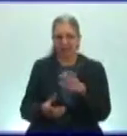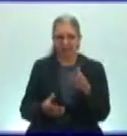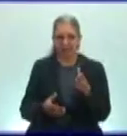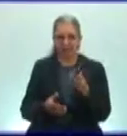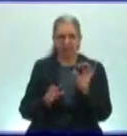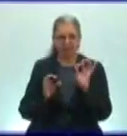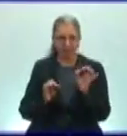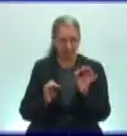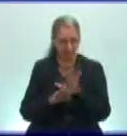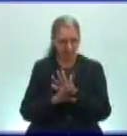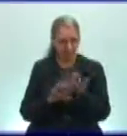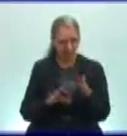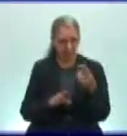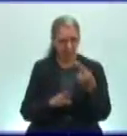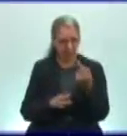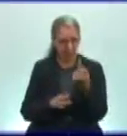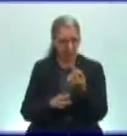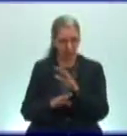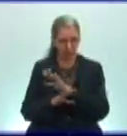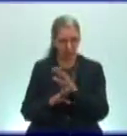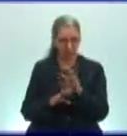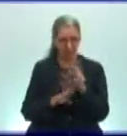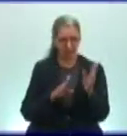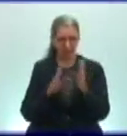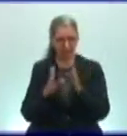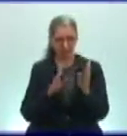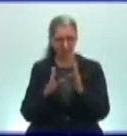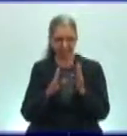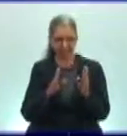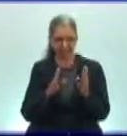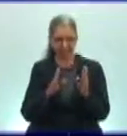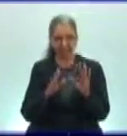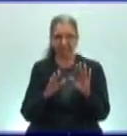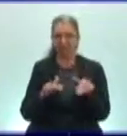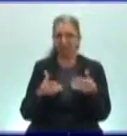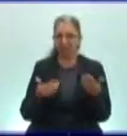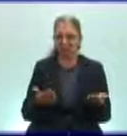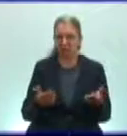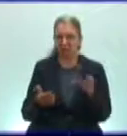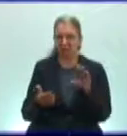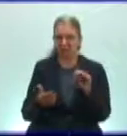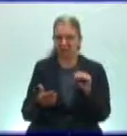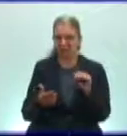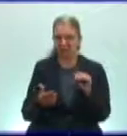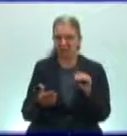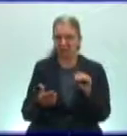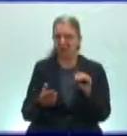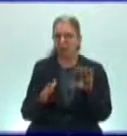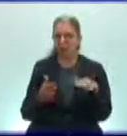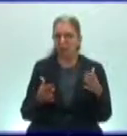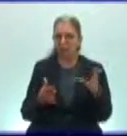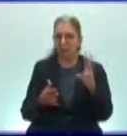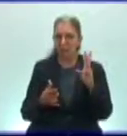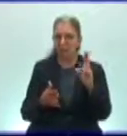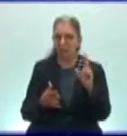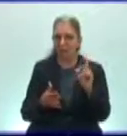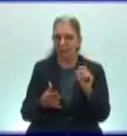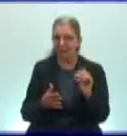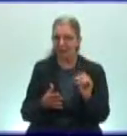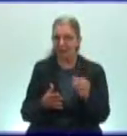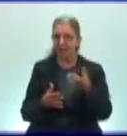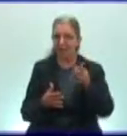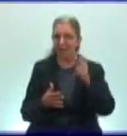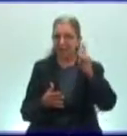mismo elemento químico. Observen la cantidad de protones, la cantidad de neutrones. cuál será el número atómico de este